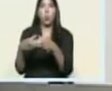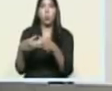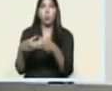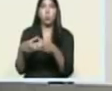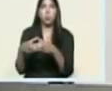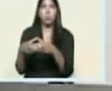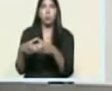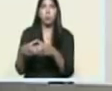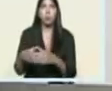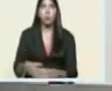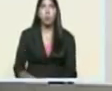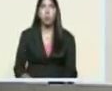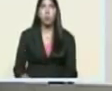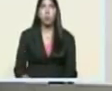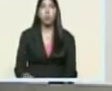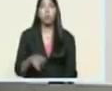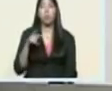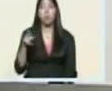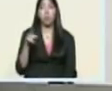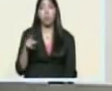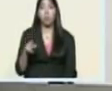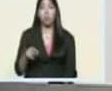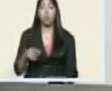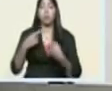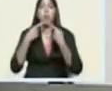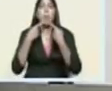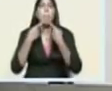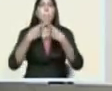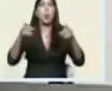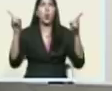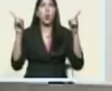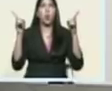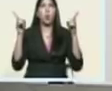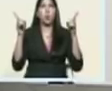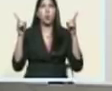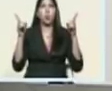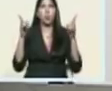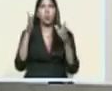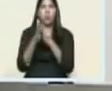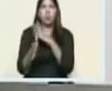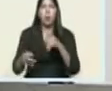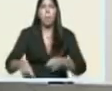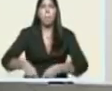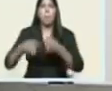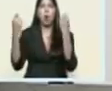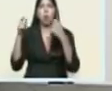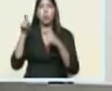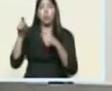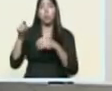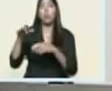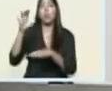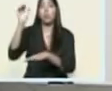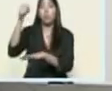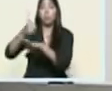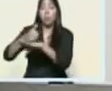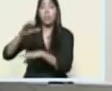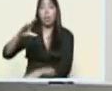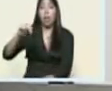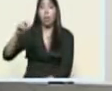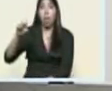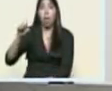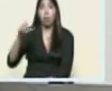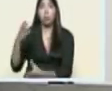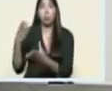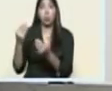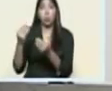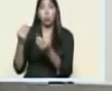voceros que abiertamente ha llamado a la insurrección, a la destrucción del sistema electoral y ha